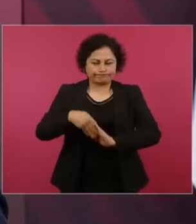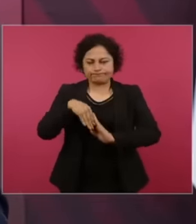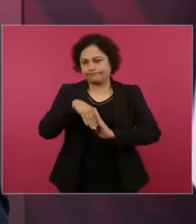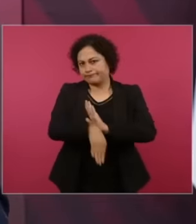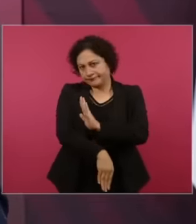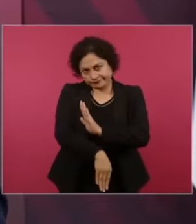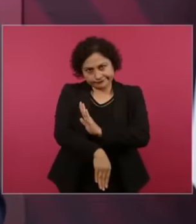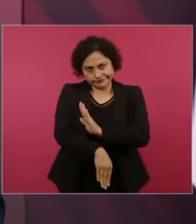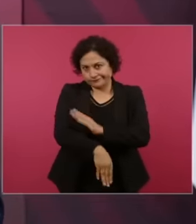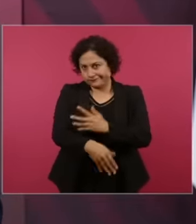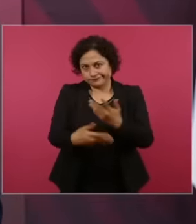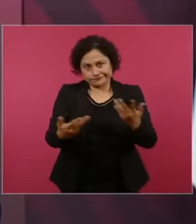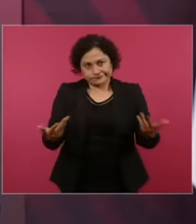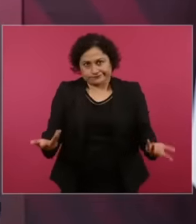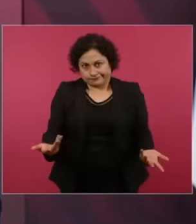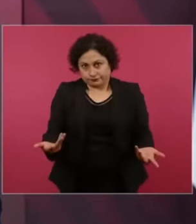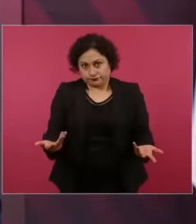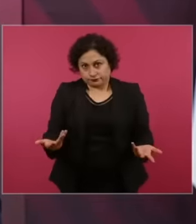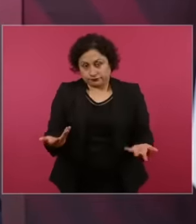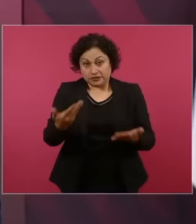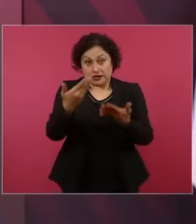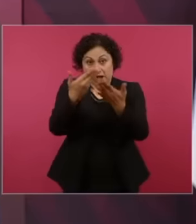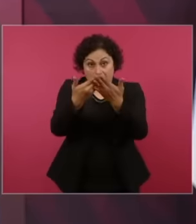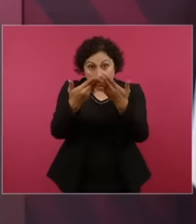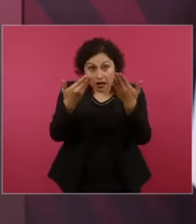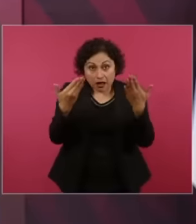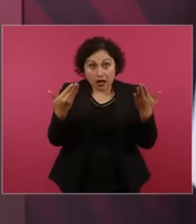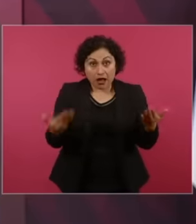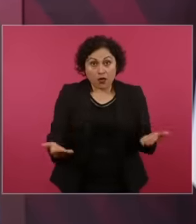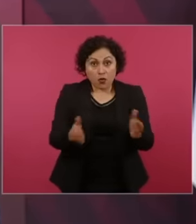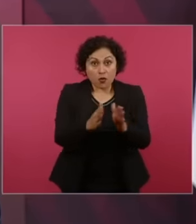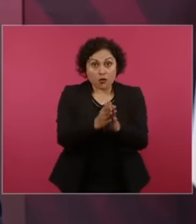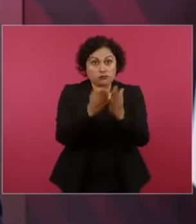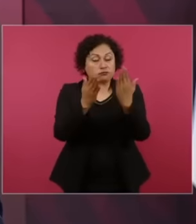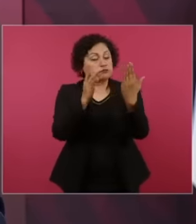tanta confianza, ¿no?, a los medios. Hay que ya